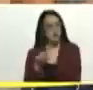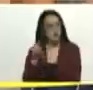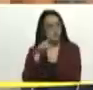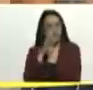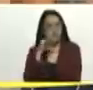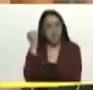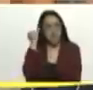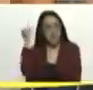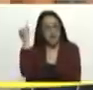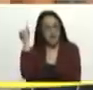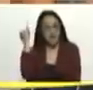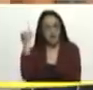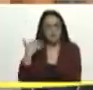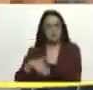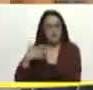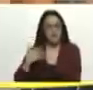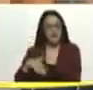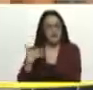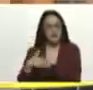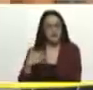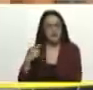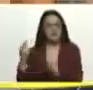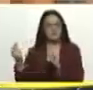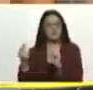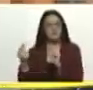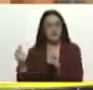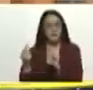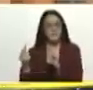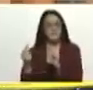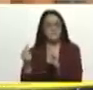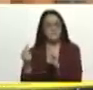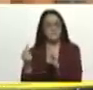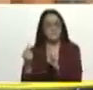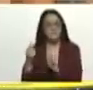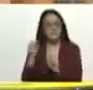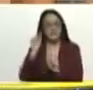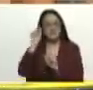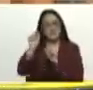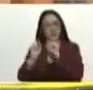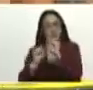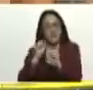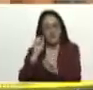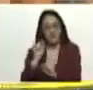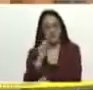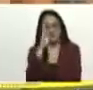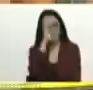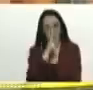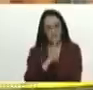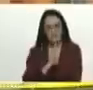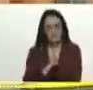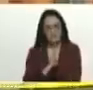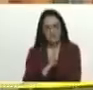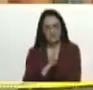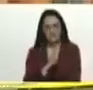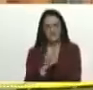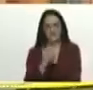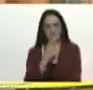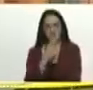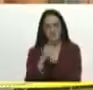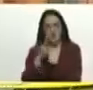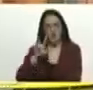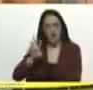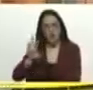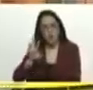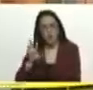la cantidad de los discursos en los que nos acusaban, diciendo que si yo ganaba las